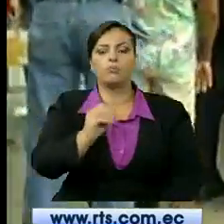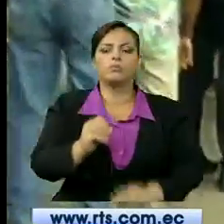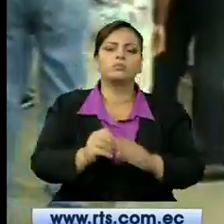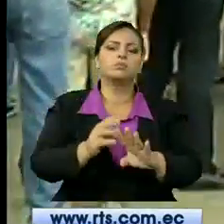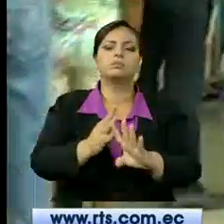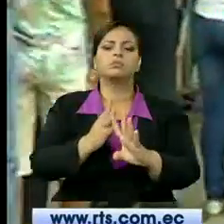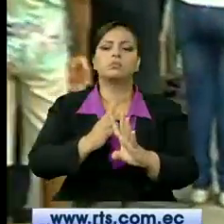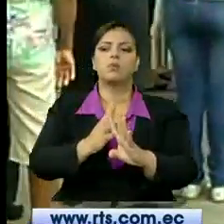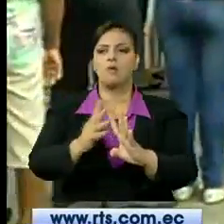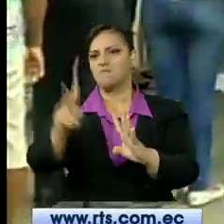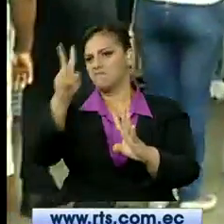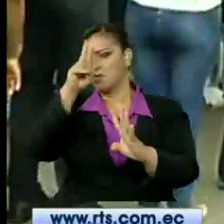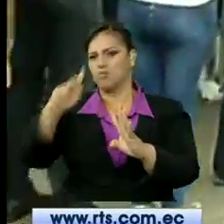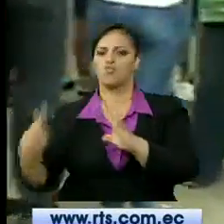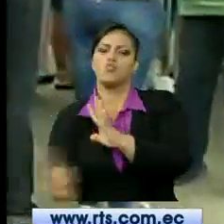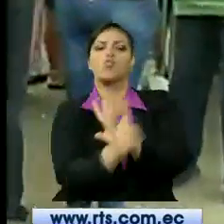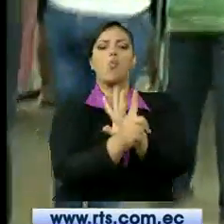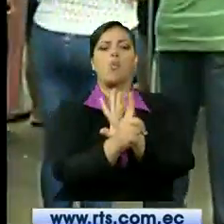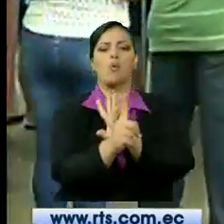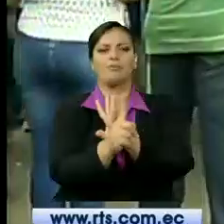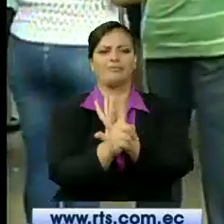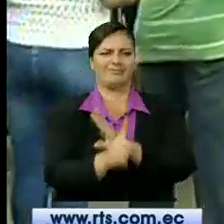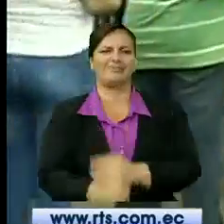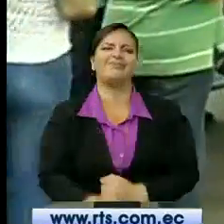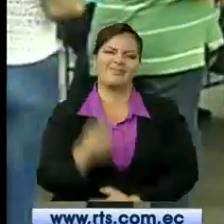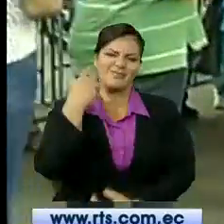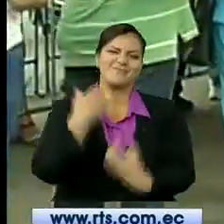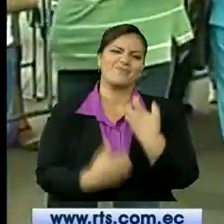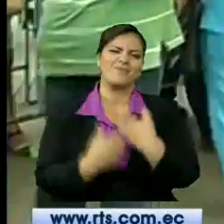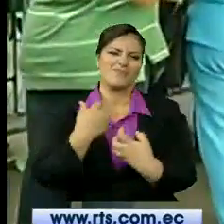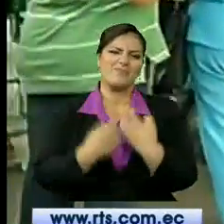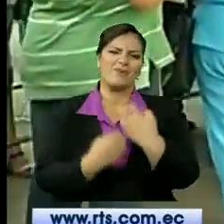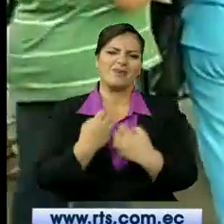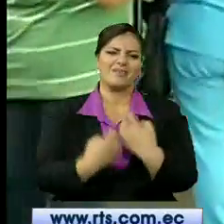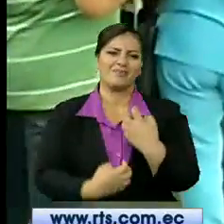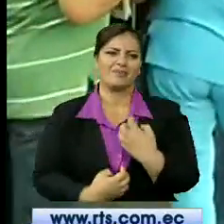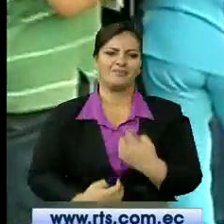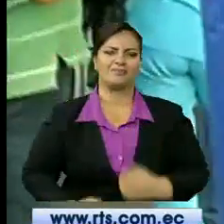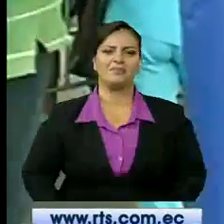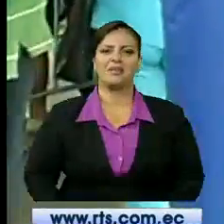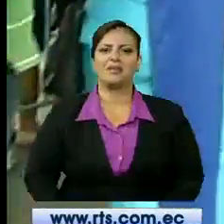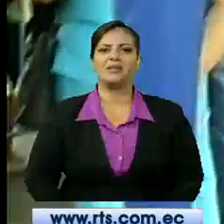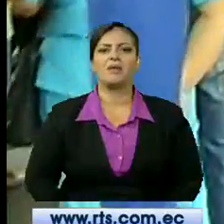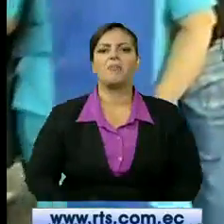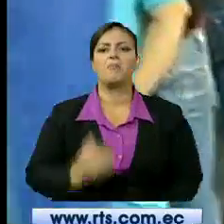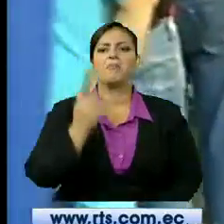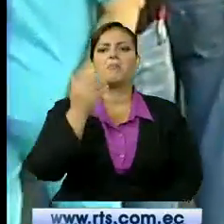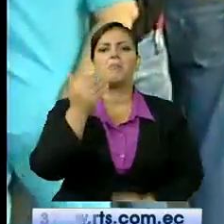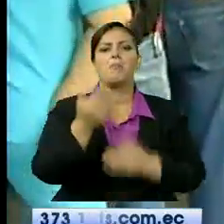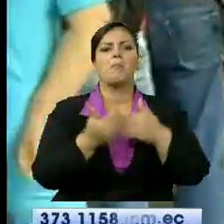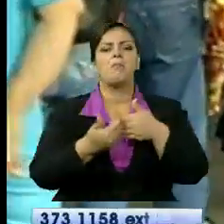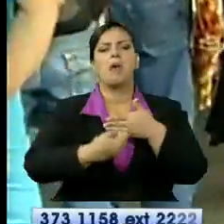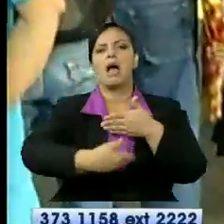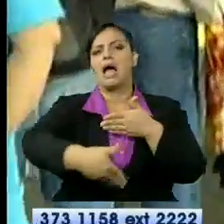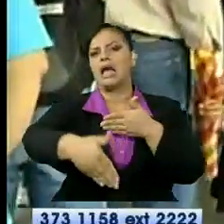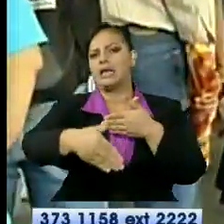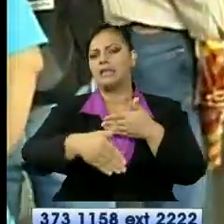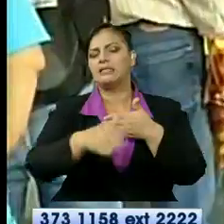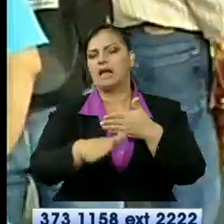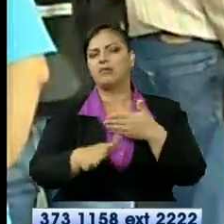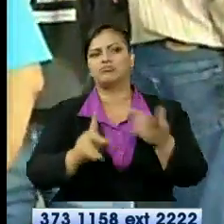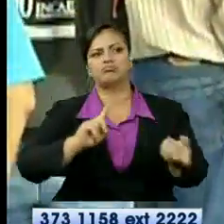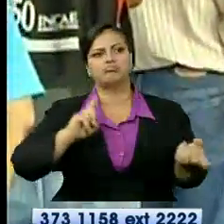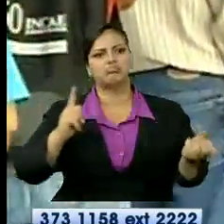de los buses que los lleve hasta el vecino cantón. Aquello ha terminado, aquello pues ya no se da de esa forma.